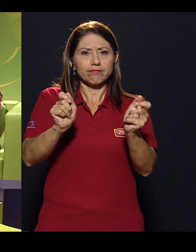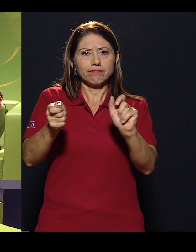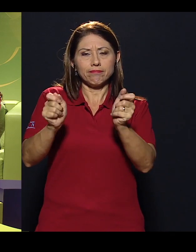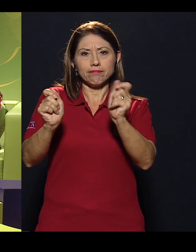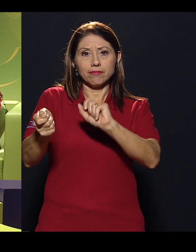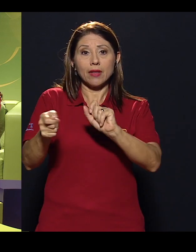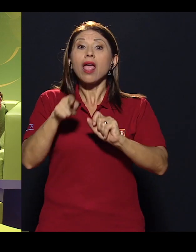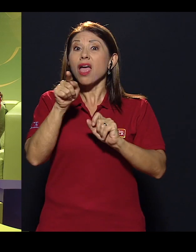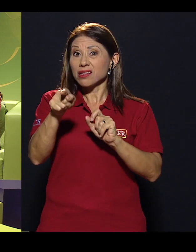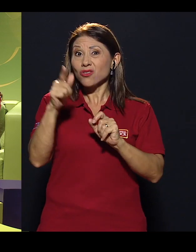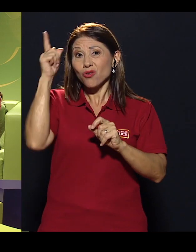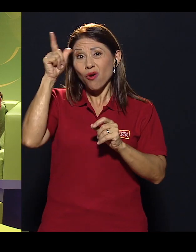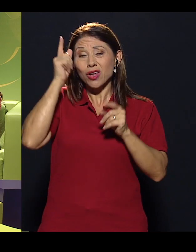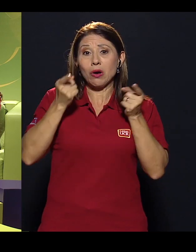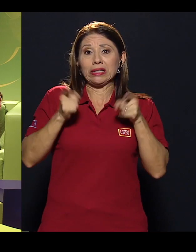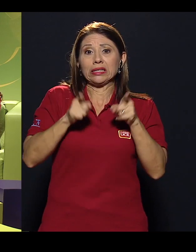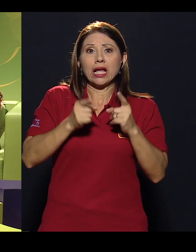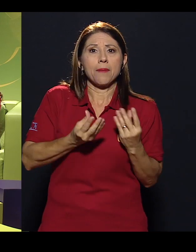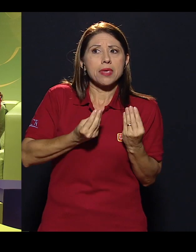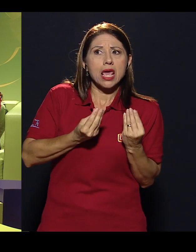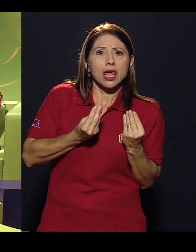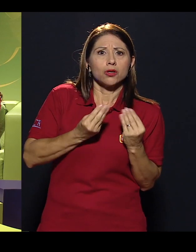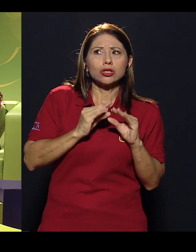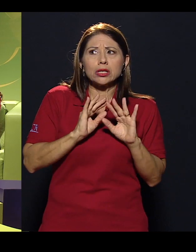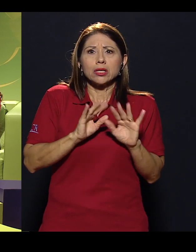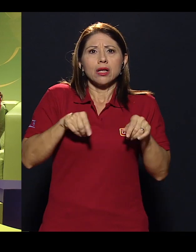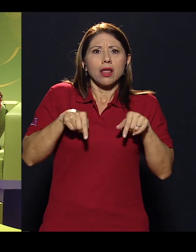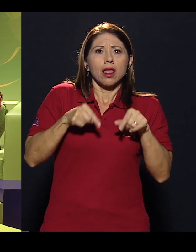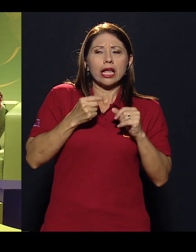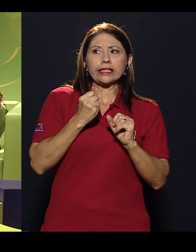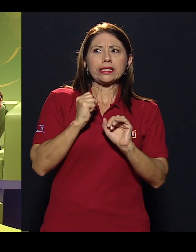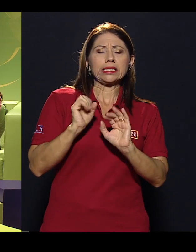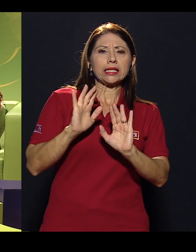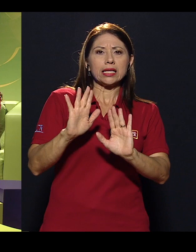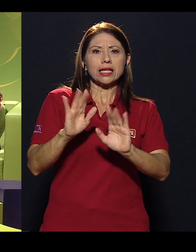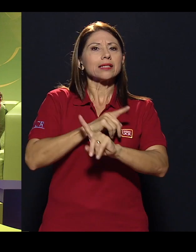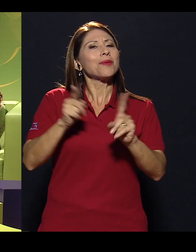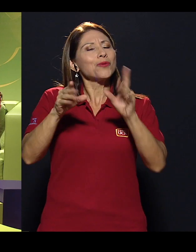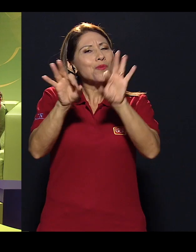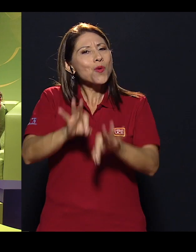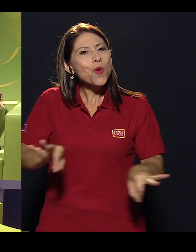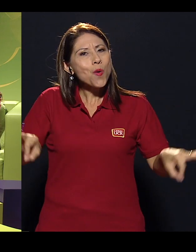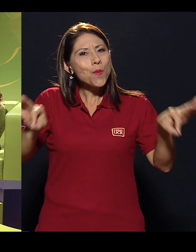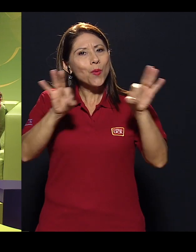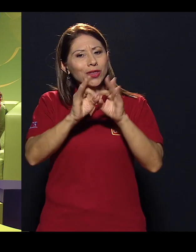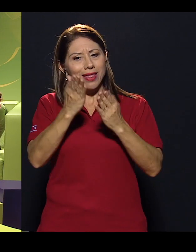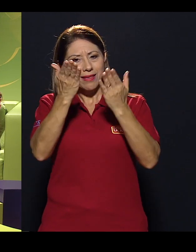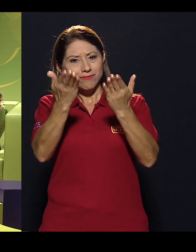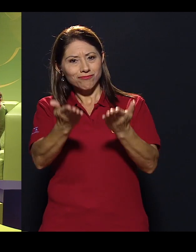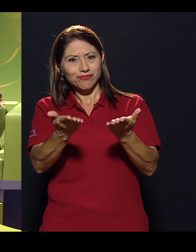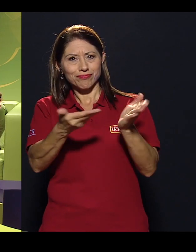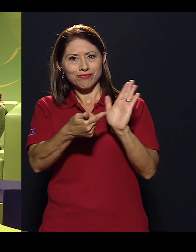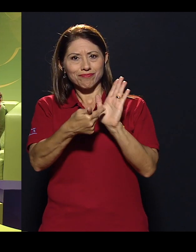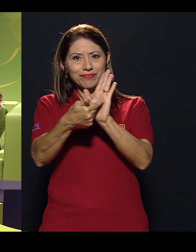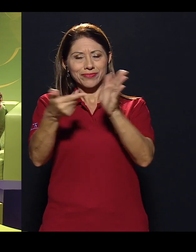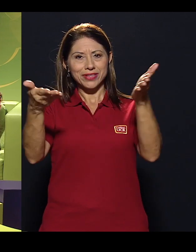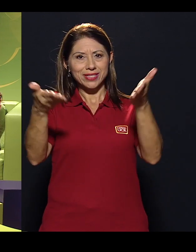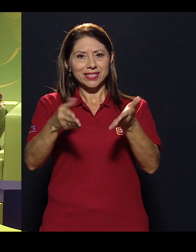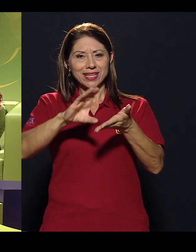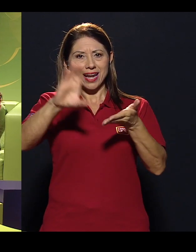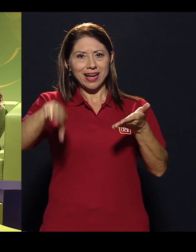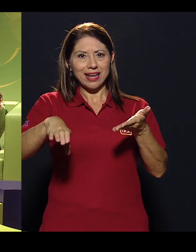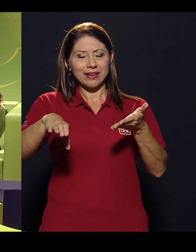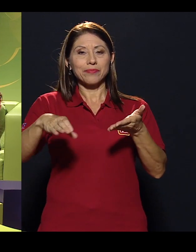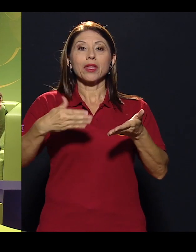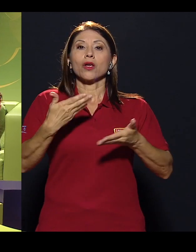esto genera miedos, temores, resistencias, pero por eso es tan importante la figura del CENAREC en cuanto a